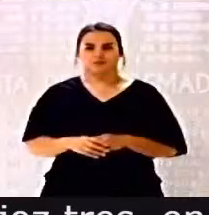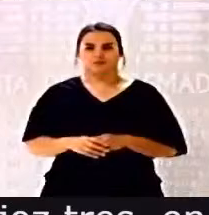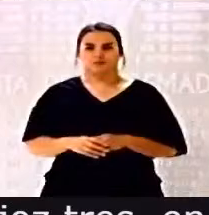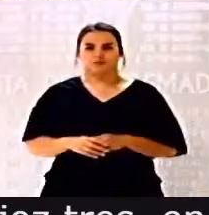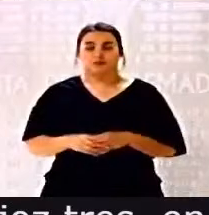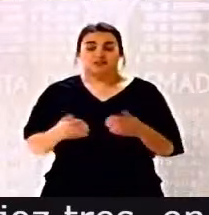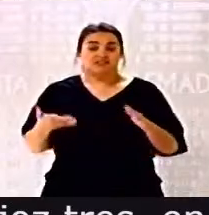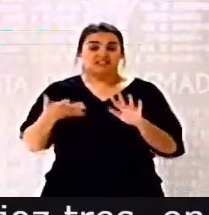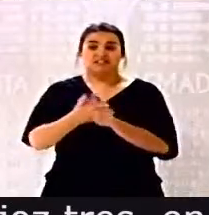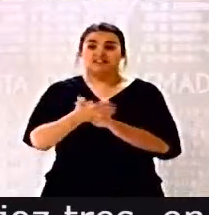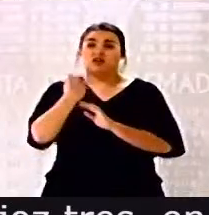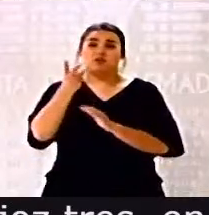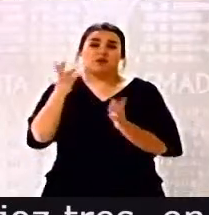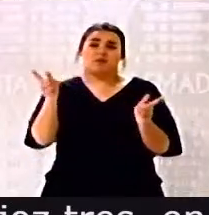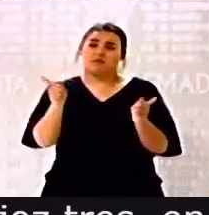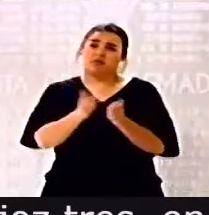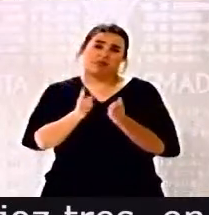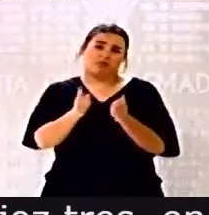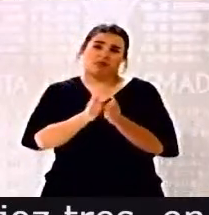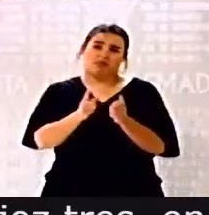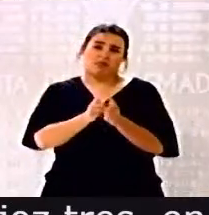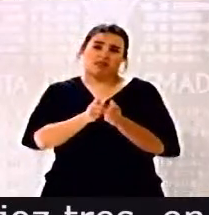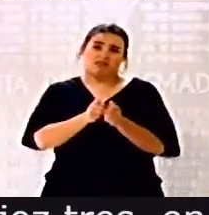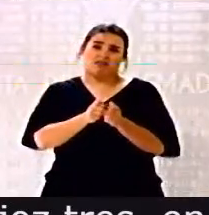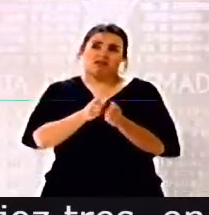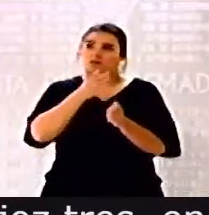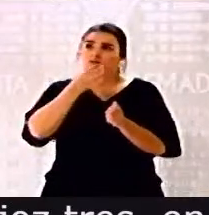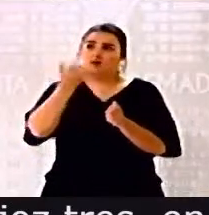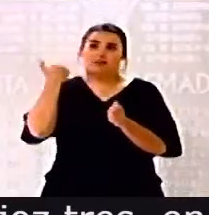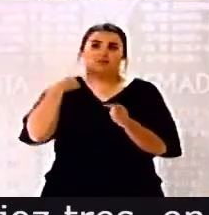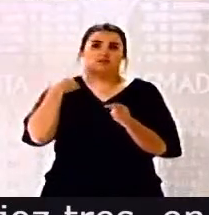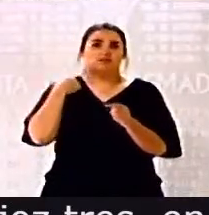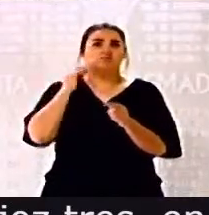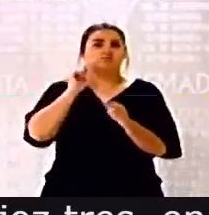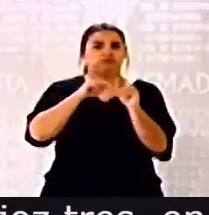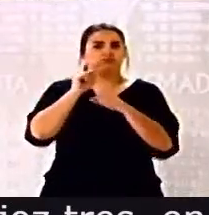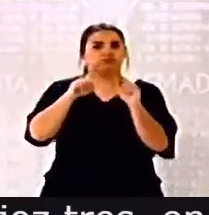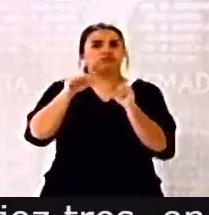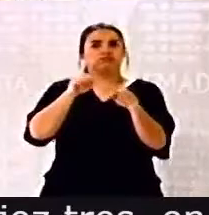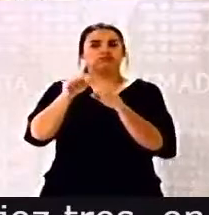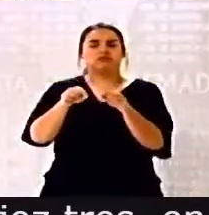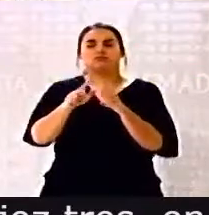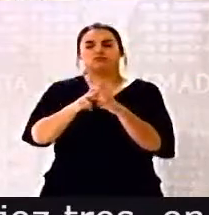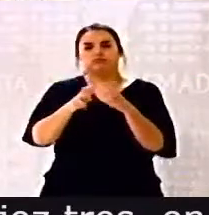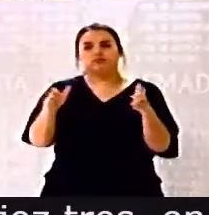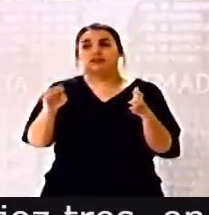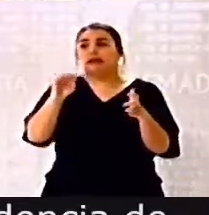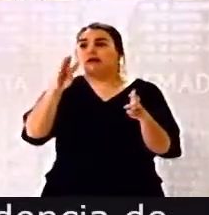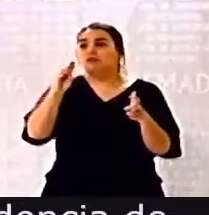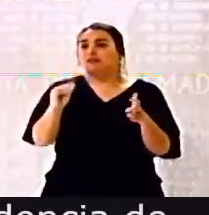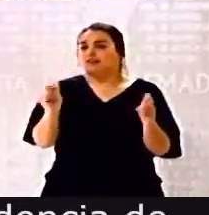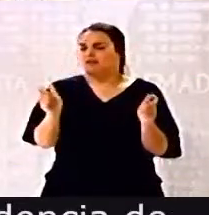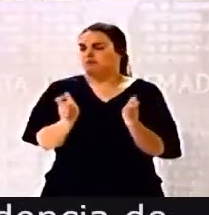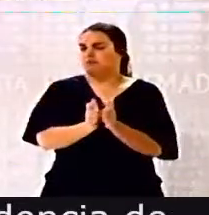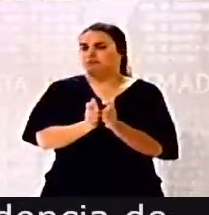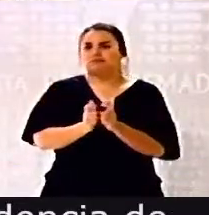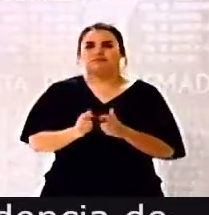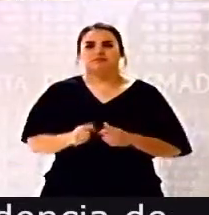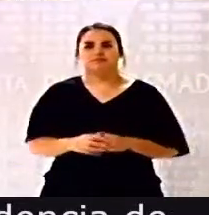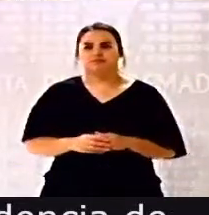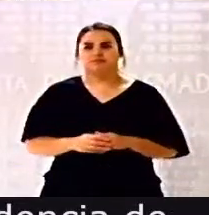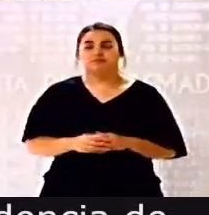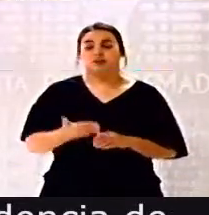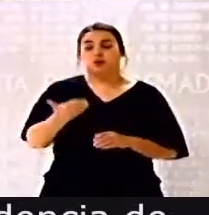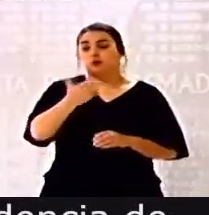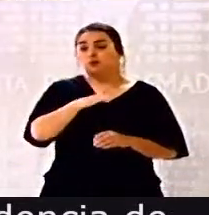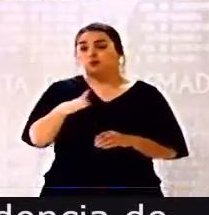Son cifras bajas en cuanto a la incidencia de nuevos casos en estos últimos 14 días.